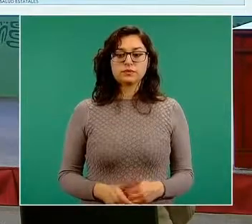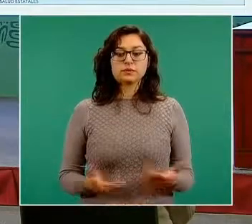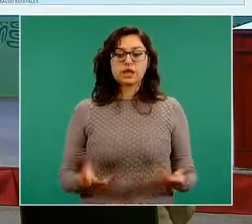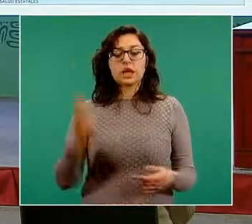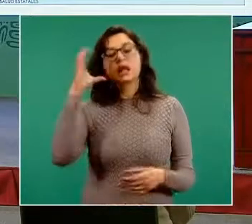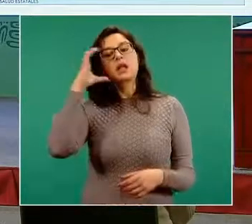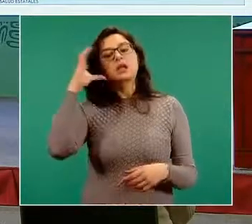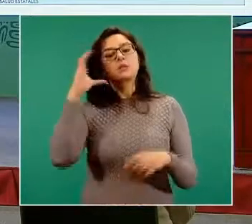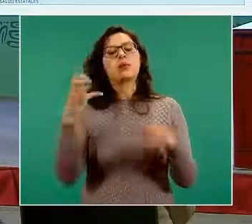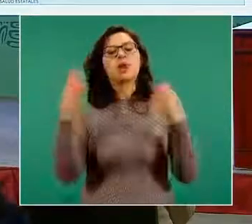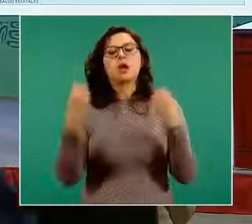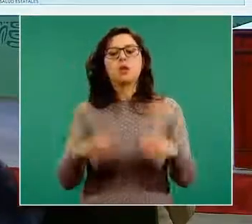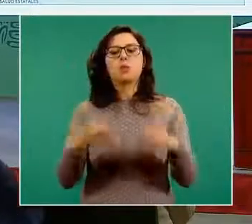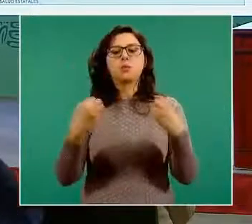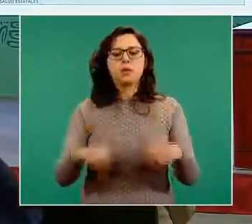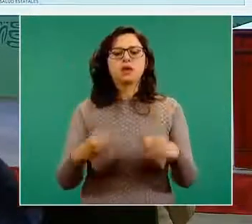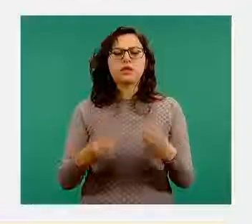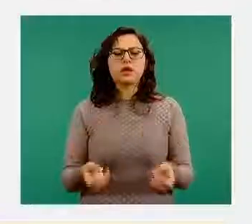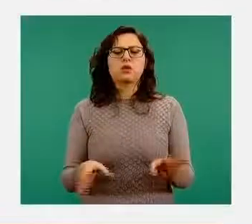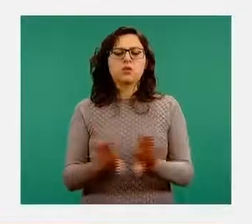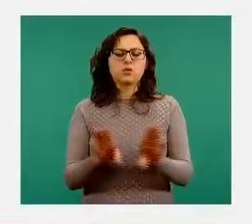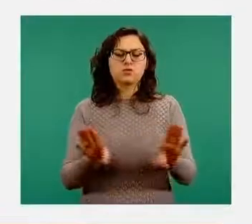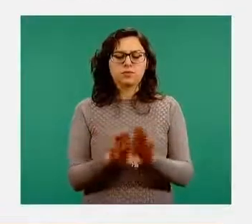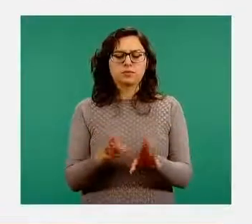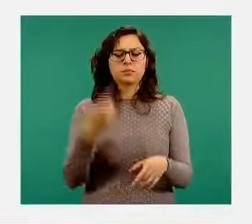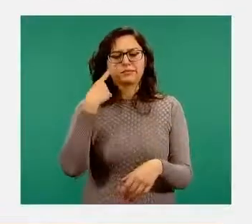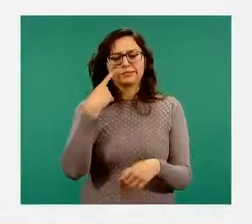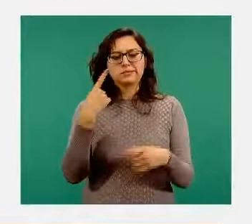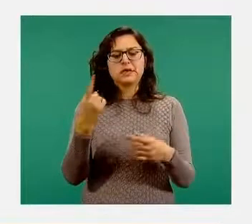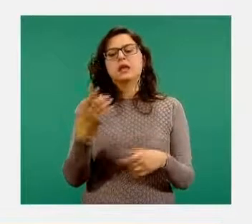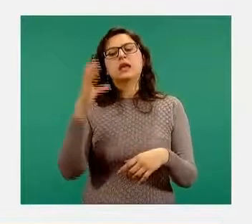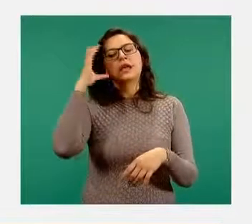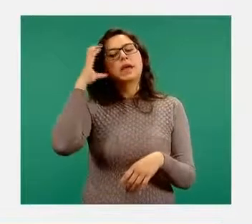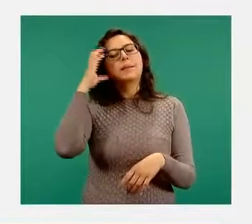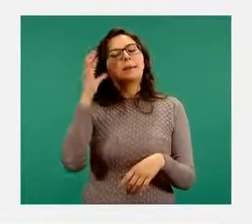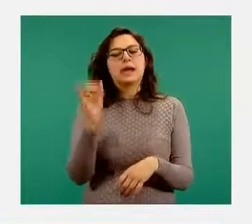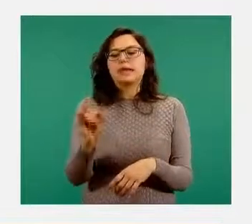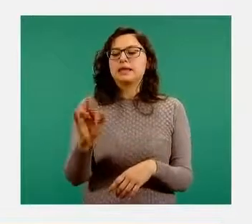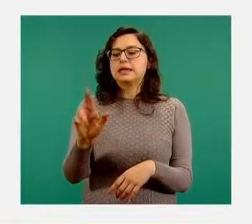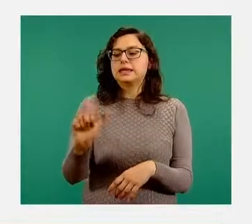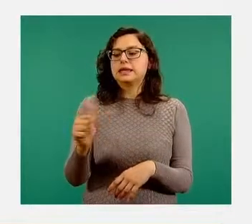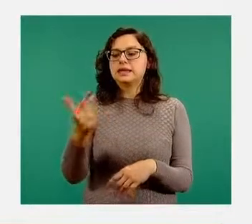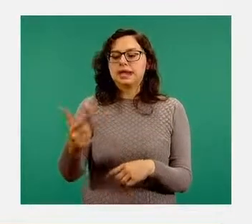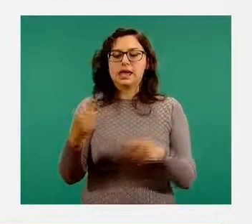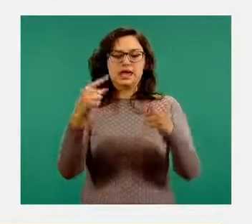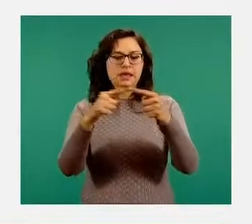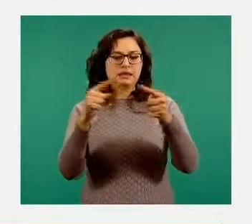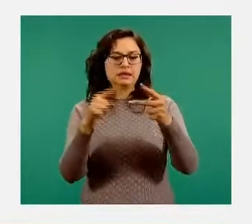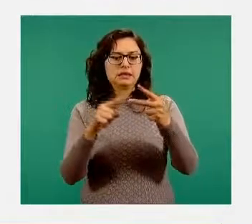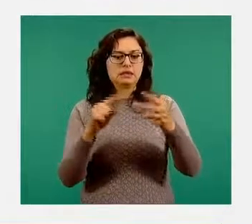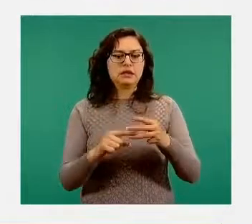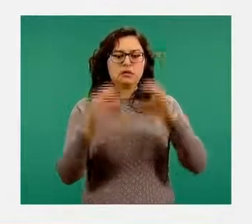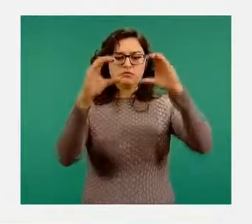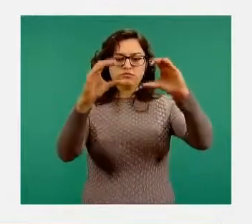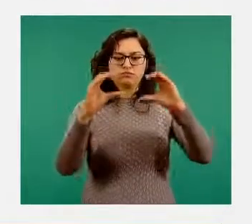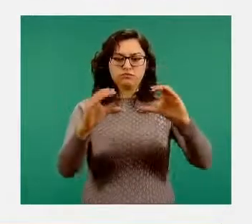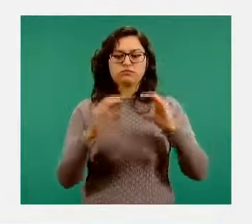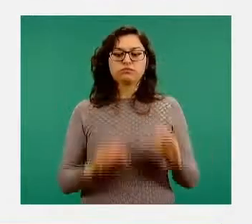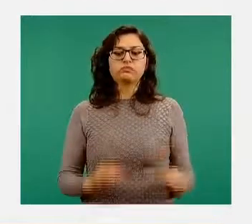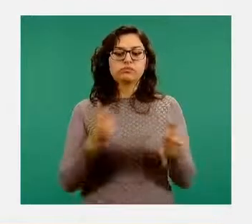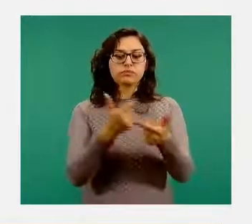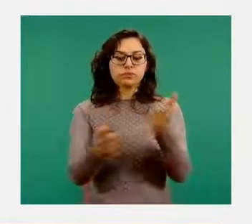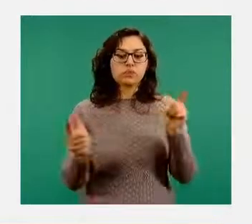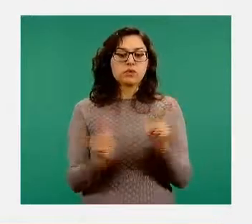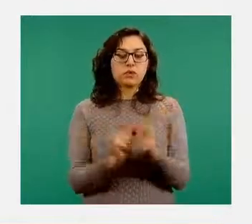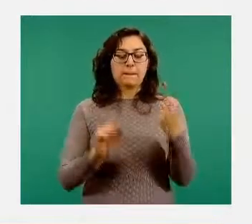camas generales. Los 3 rangos a los cuales hemos dividido a estos grupos, en donde están las 32 entidades, el primero de ellos, que son los que